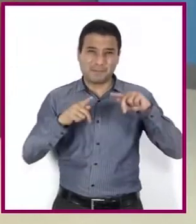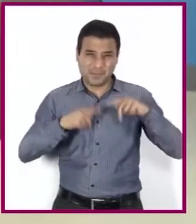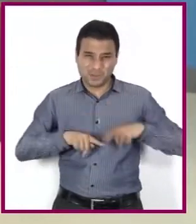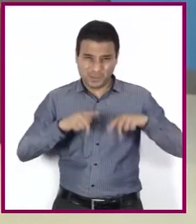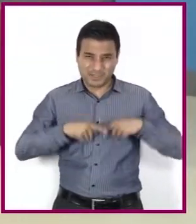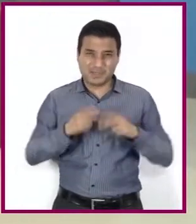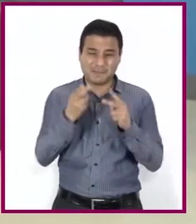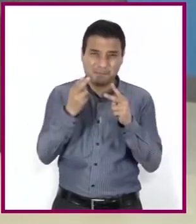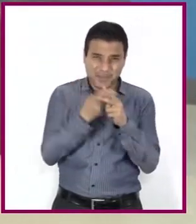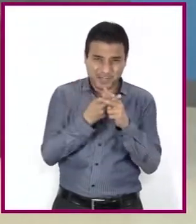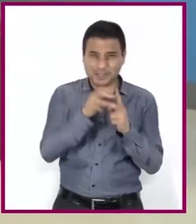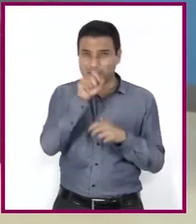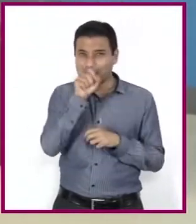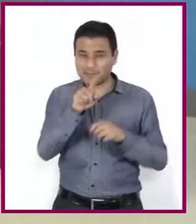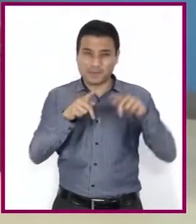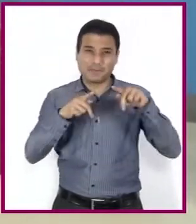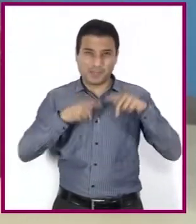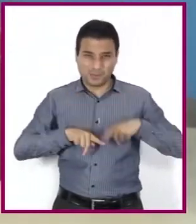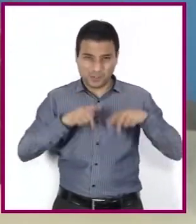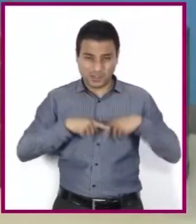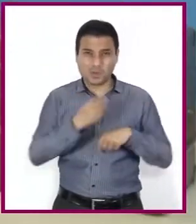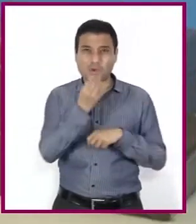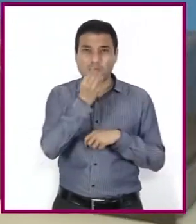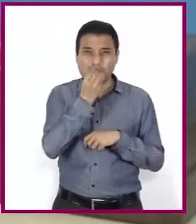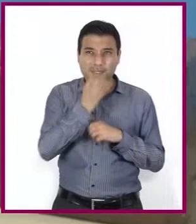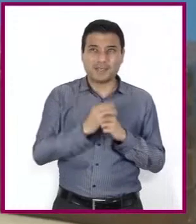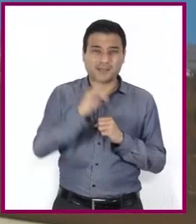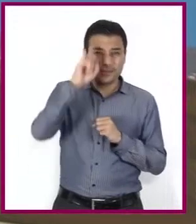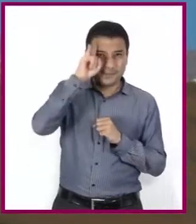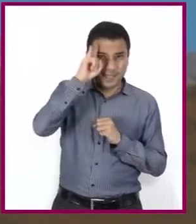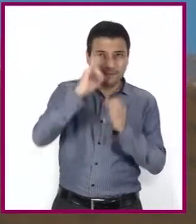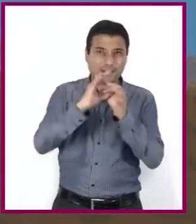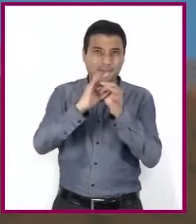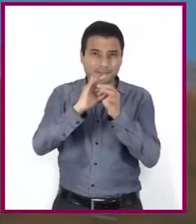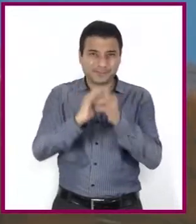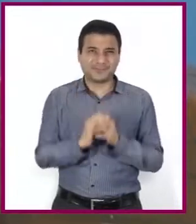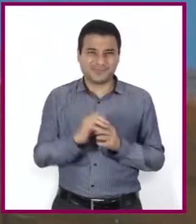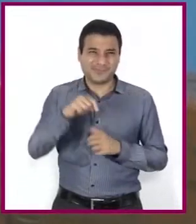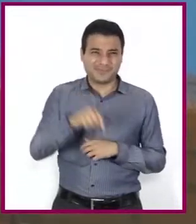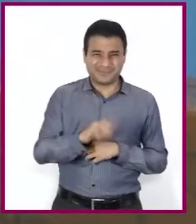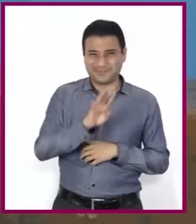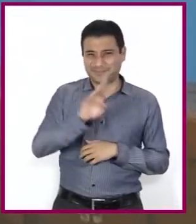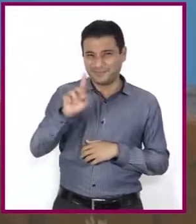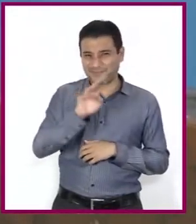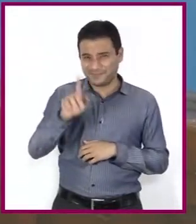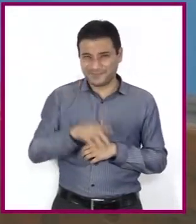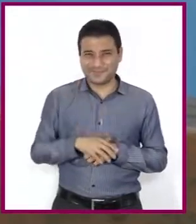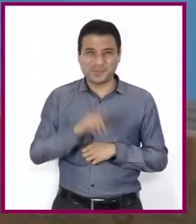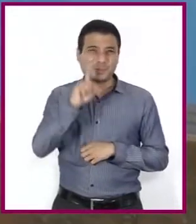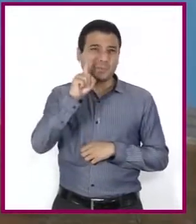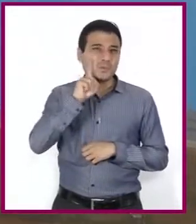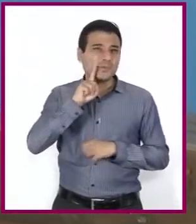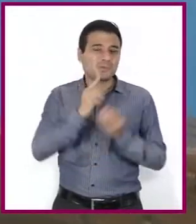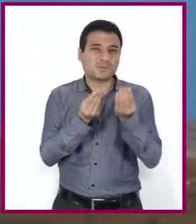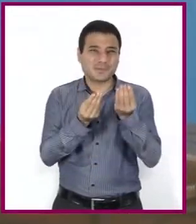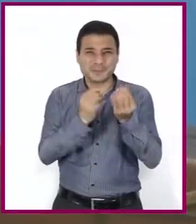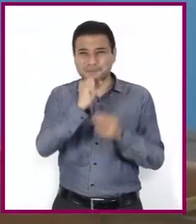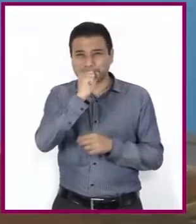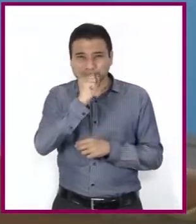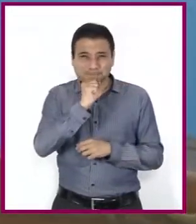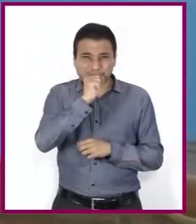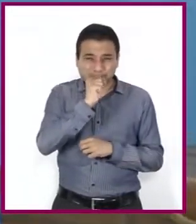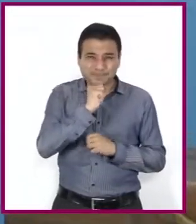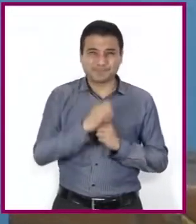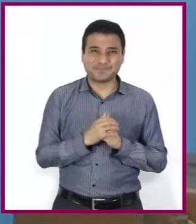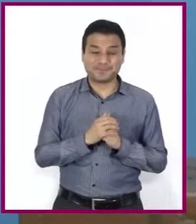vivos, comida de carne humana, habla con el diablo, sodomía, muchedumbre de mujeres y otros así. Aunque todos